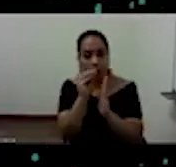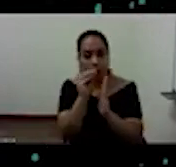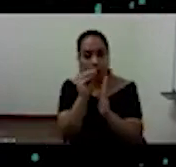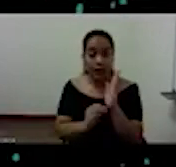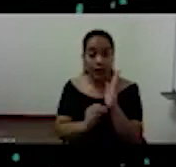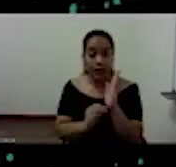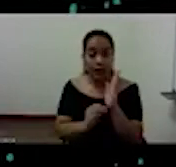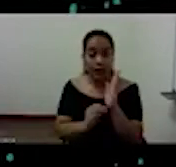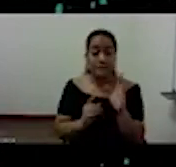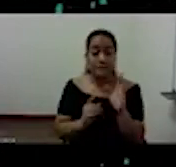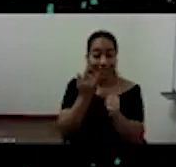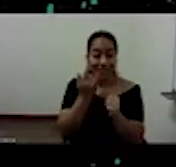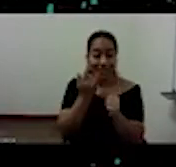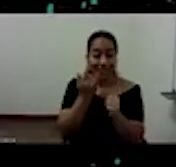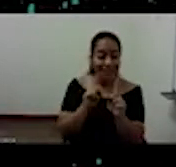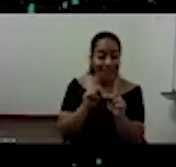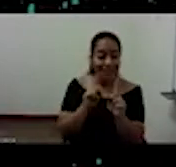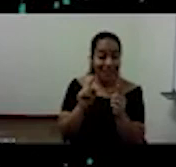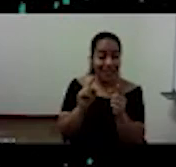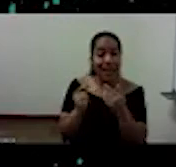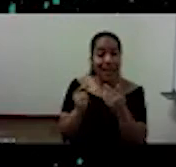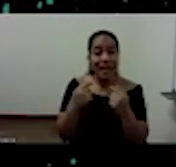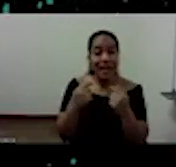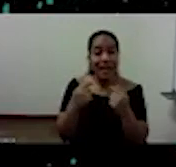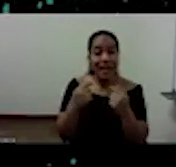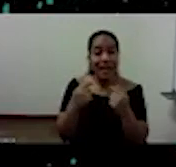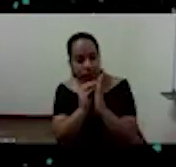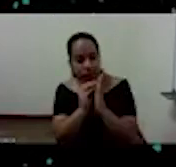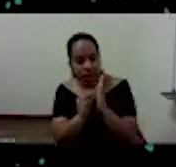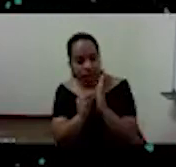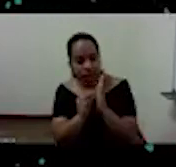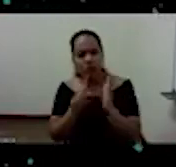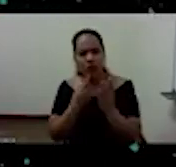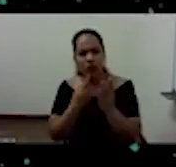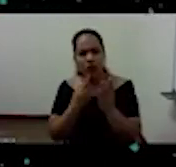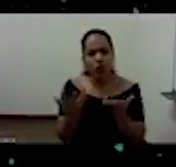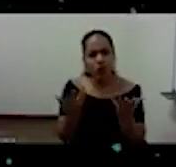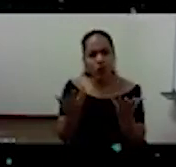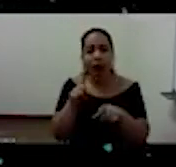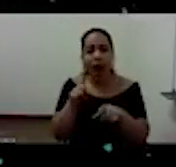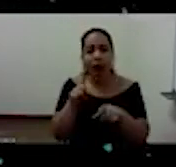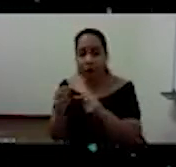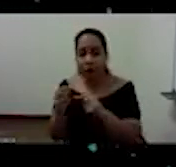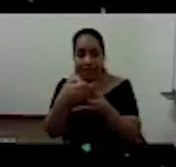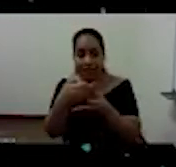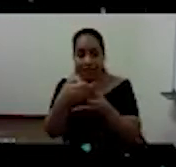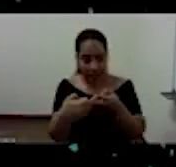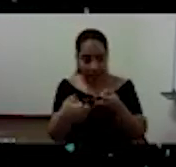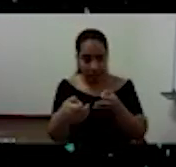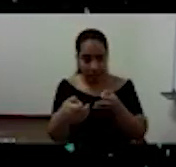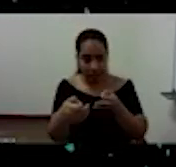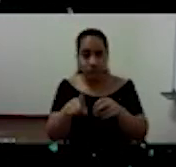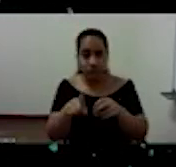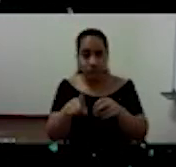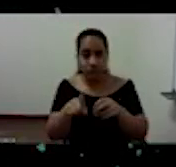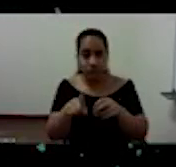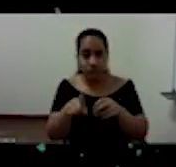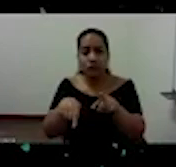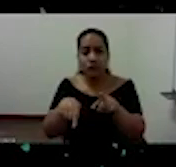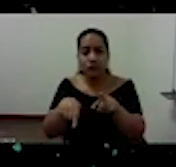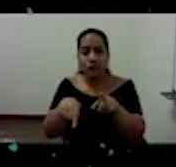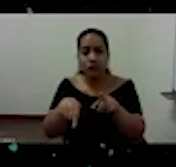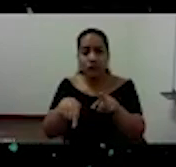que recoja toda esta tradición del tejido. Sin embargo, existen algunos textos eh, que sí